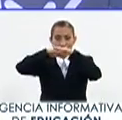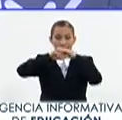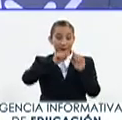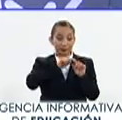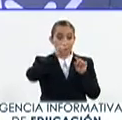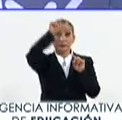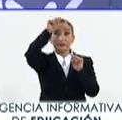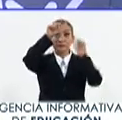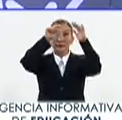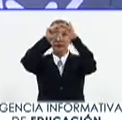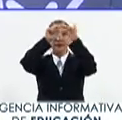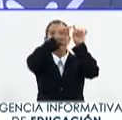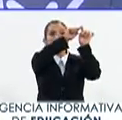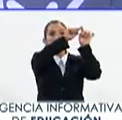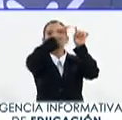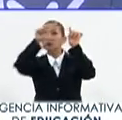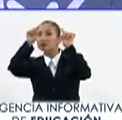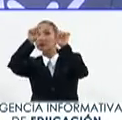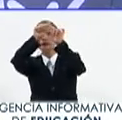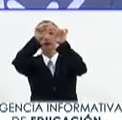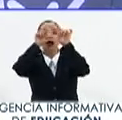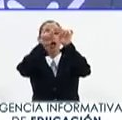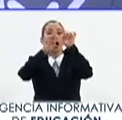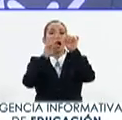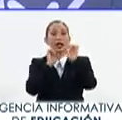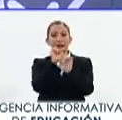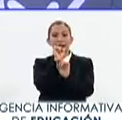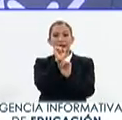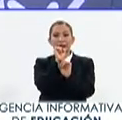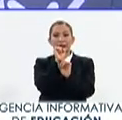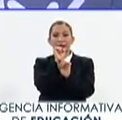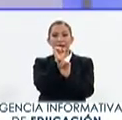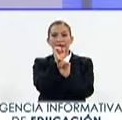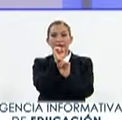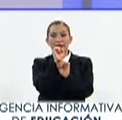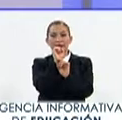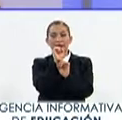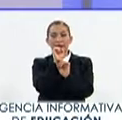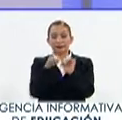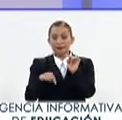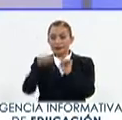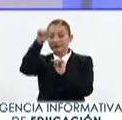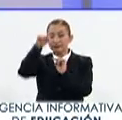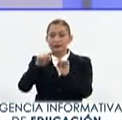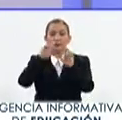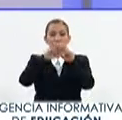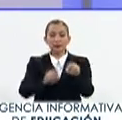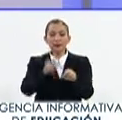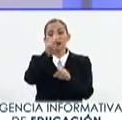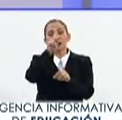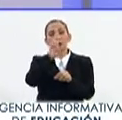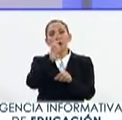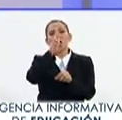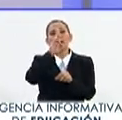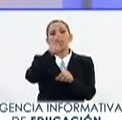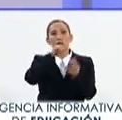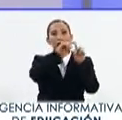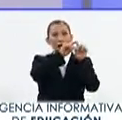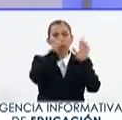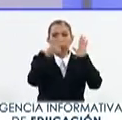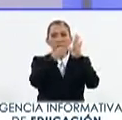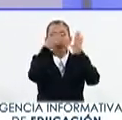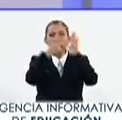Esos máximos ocurren precisamente donde está el bloque S. ¿Sí? De ahí el adjetivo de periódico, o sea, hay